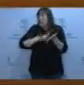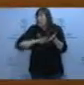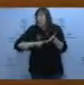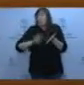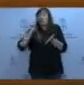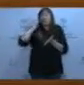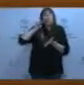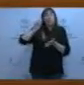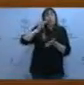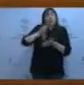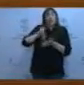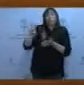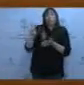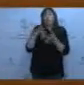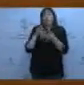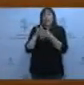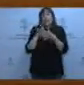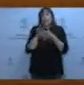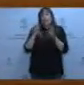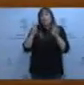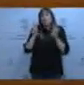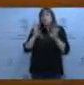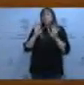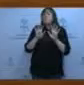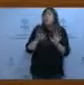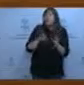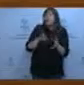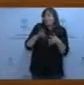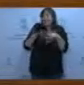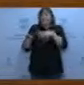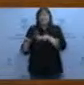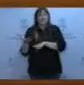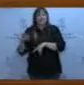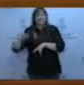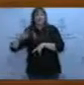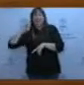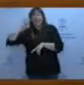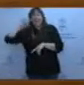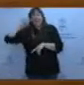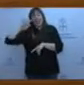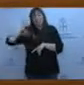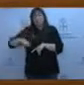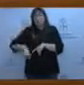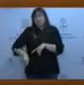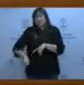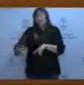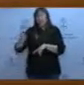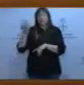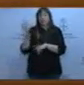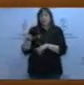posiciones al respecto, pero yo entiendo que son solo los expertos, los y las expertas, quienes